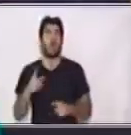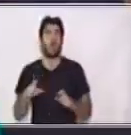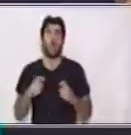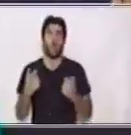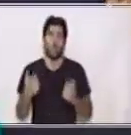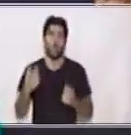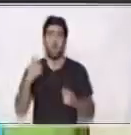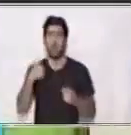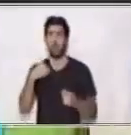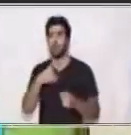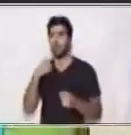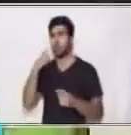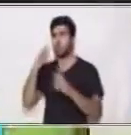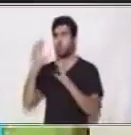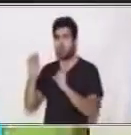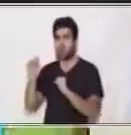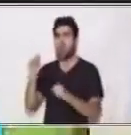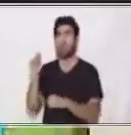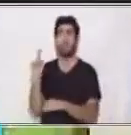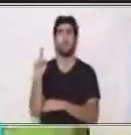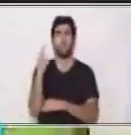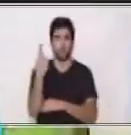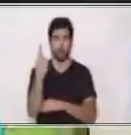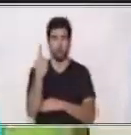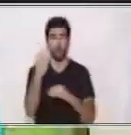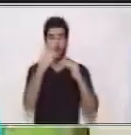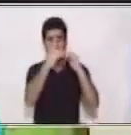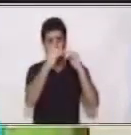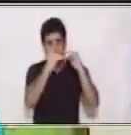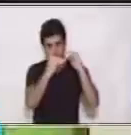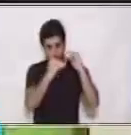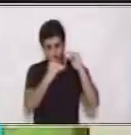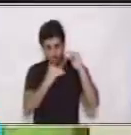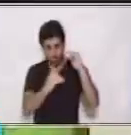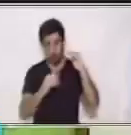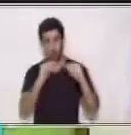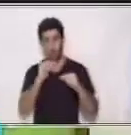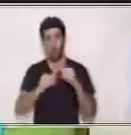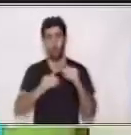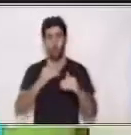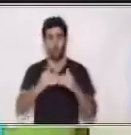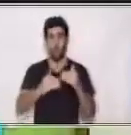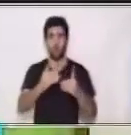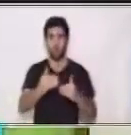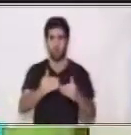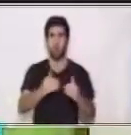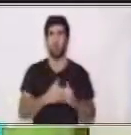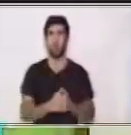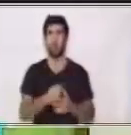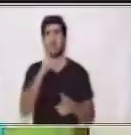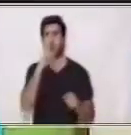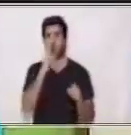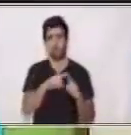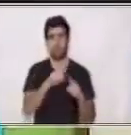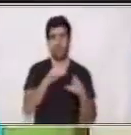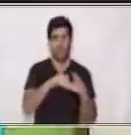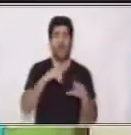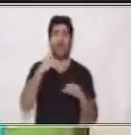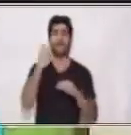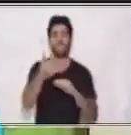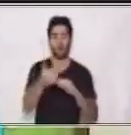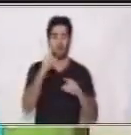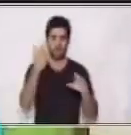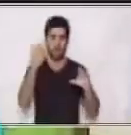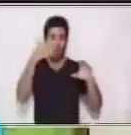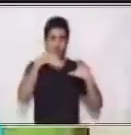dar cuenta que tenemos que trabajar primero lo que está más adentro de la ecuación hacia afuera. ¿Qué es lo que tenemos